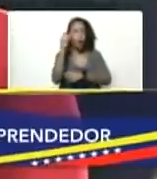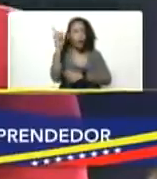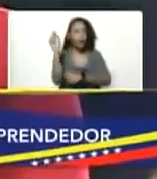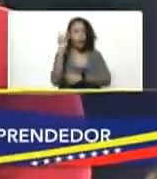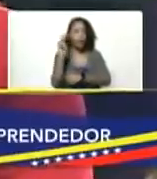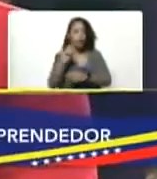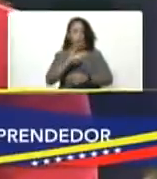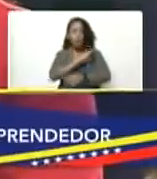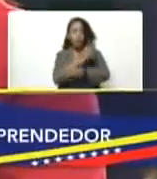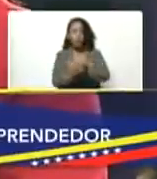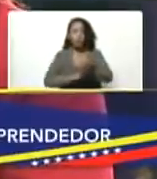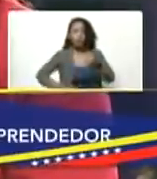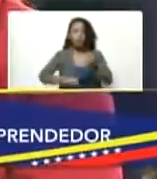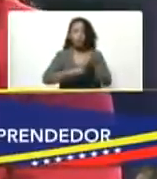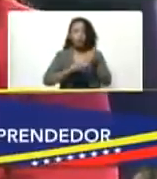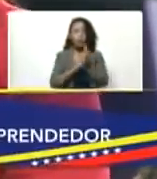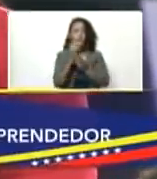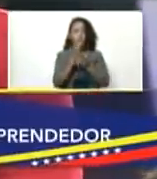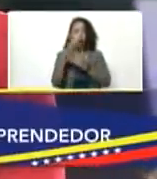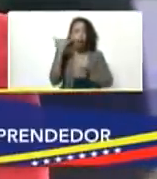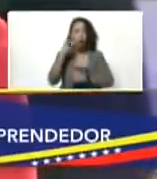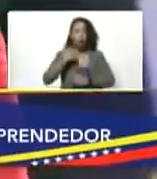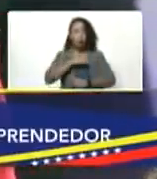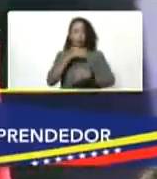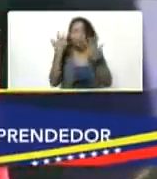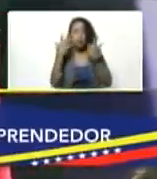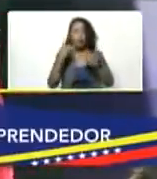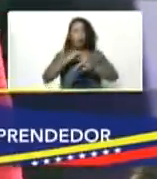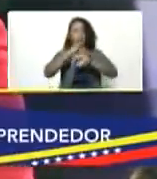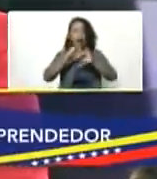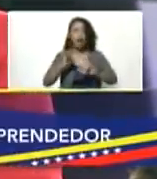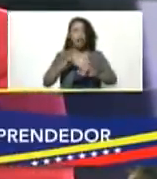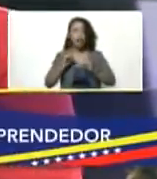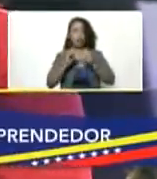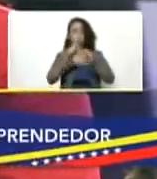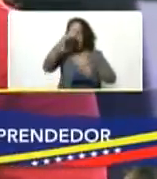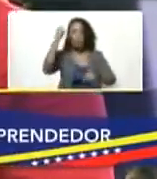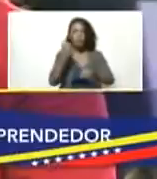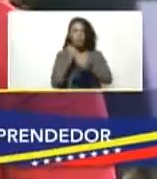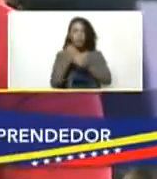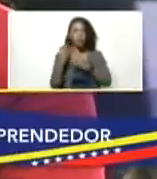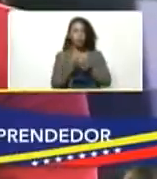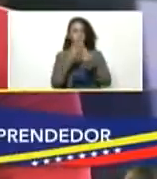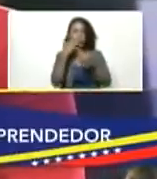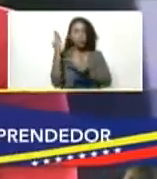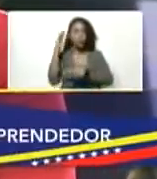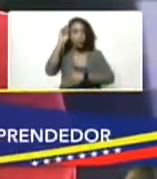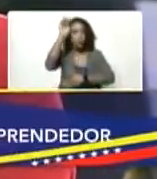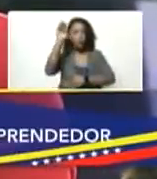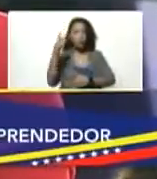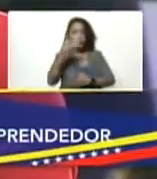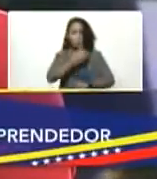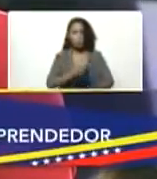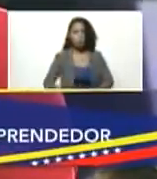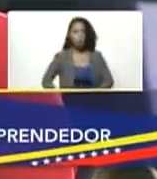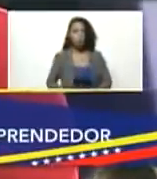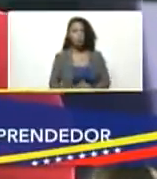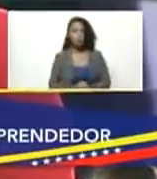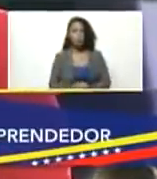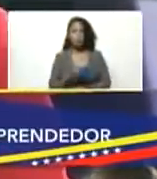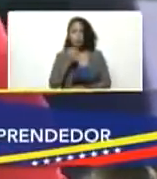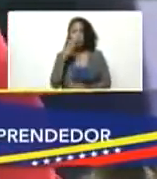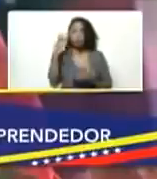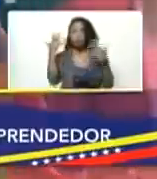Venezuela emprendedora que hoy tenemos en nuestras manos y que nos hace muy felices seguir trabajando por ella y seguir apostando al futuro, presidente. Bueno,